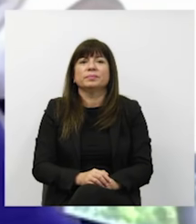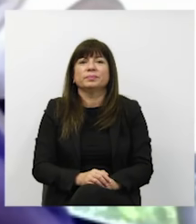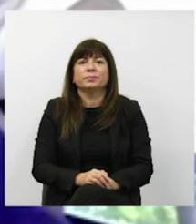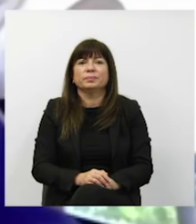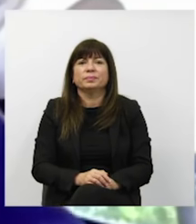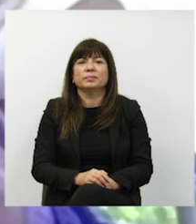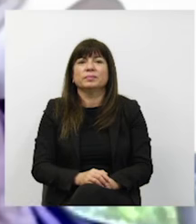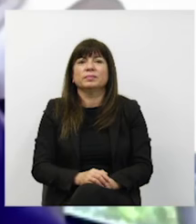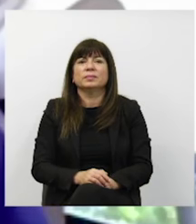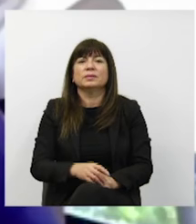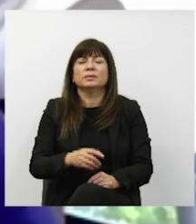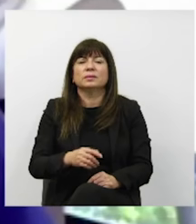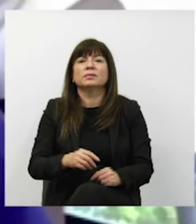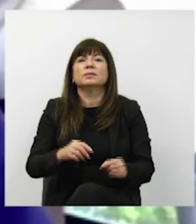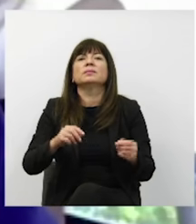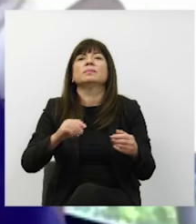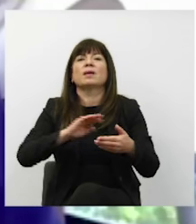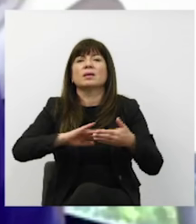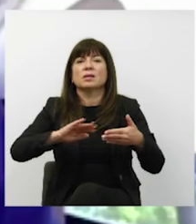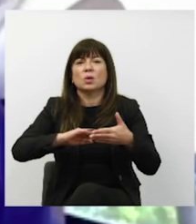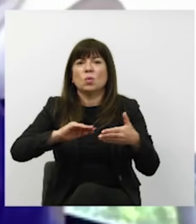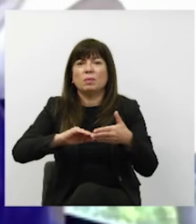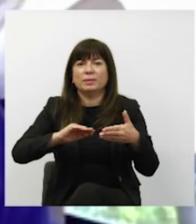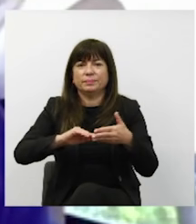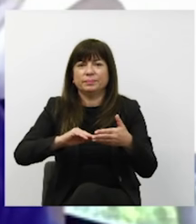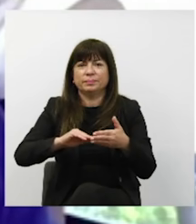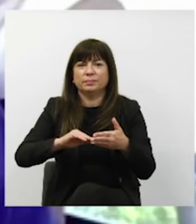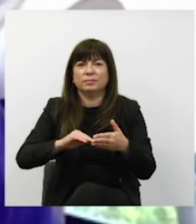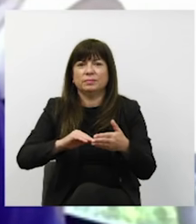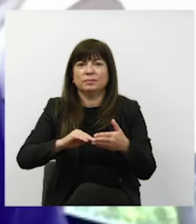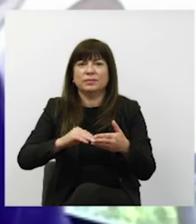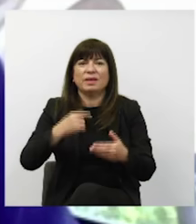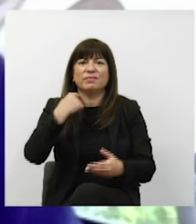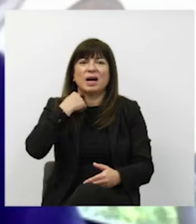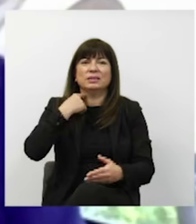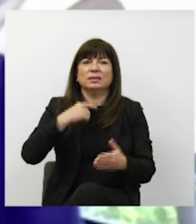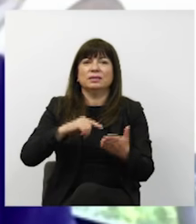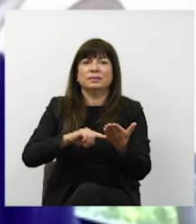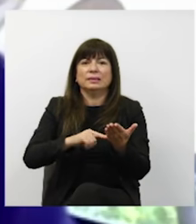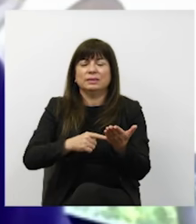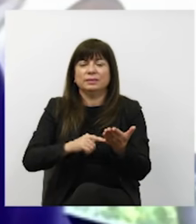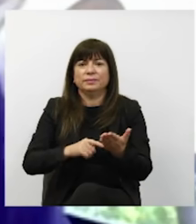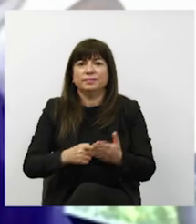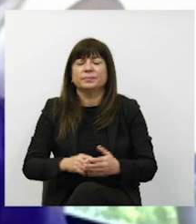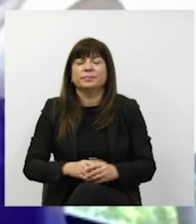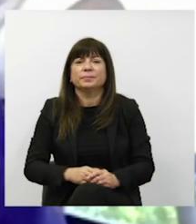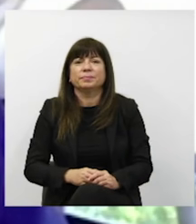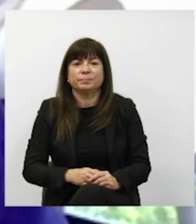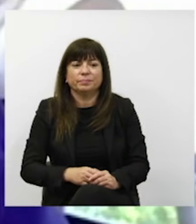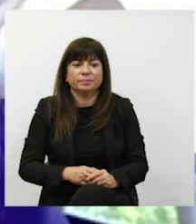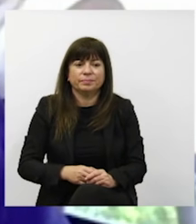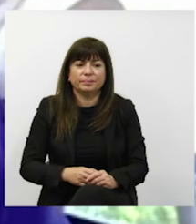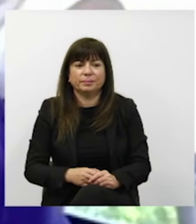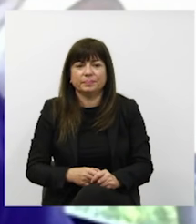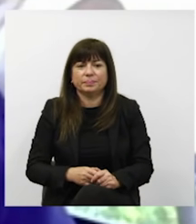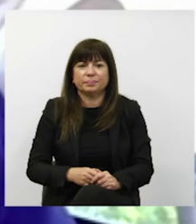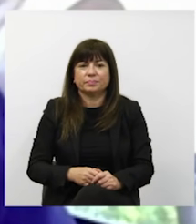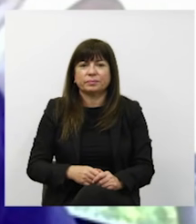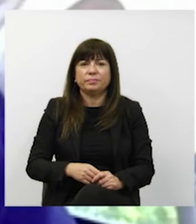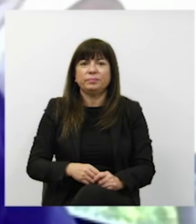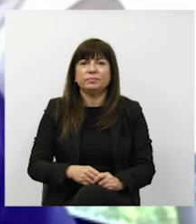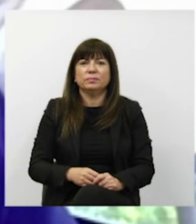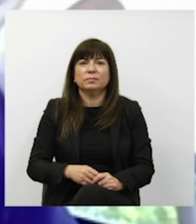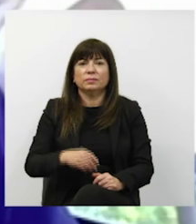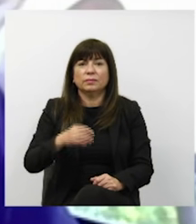y los procesos a veces se pierden sintonía, así como los malos músicos que pierden el pulso. Pero yo veía